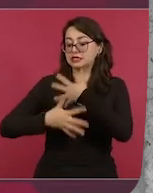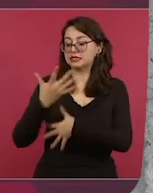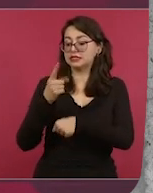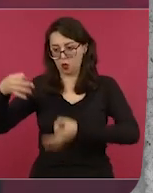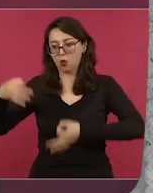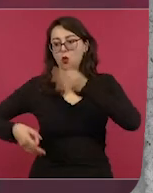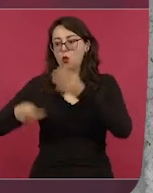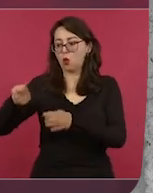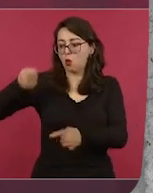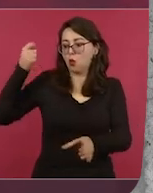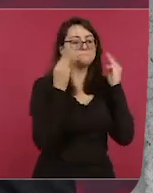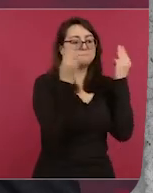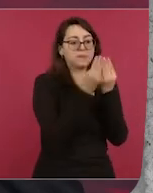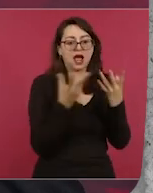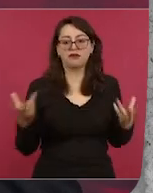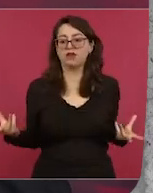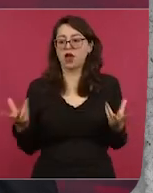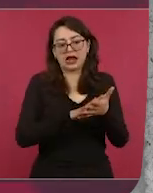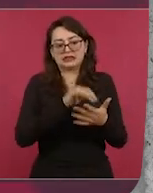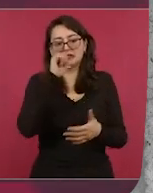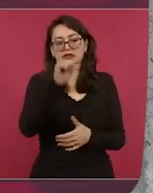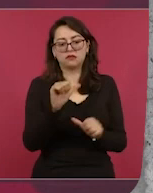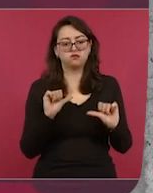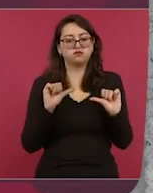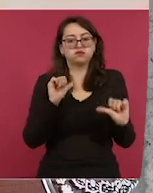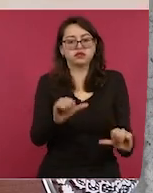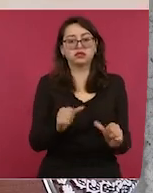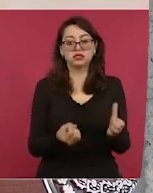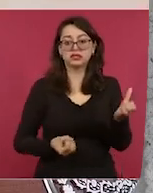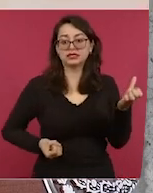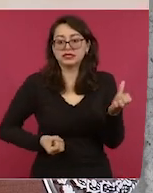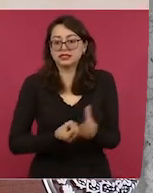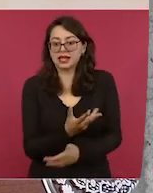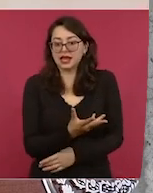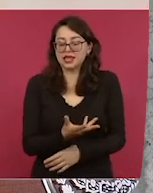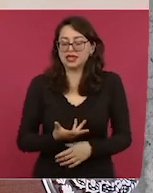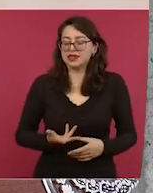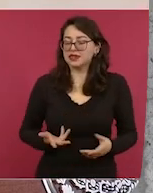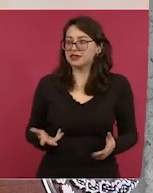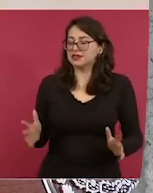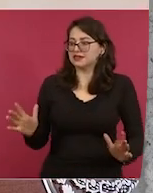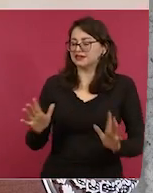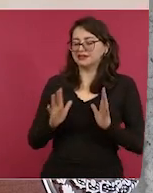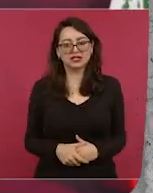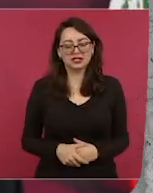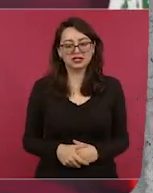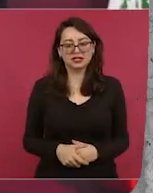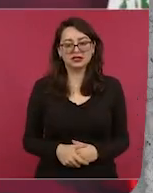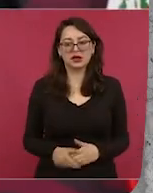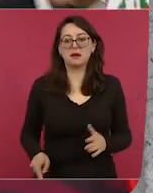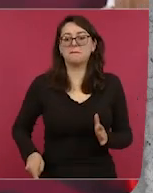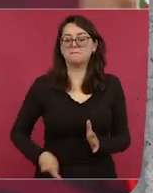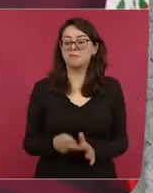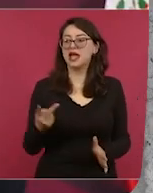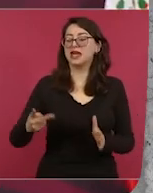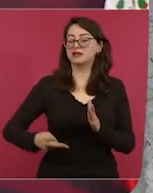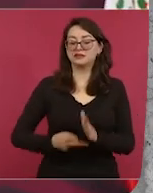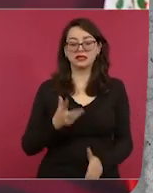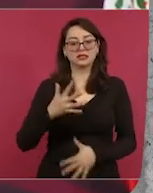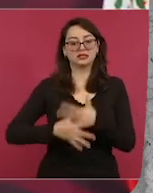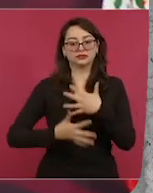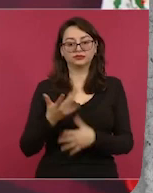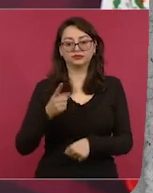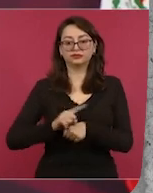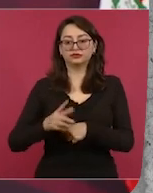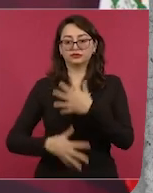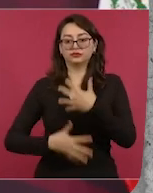delincuentes con criterios de lo más cínico que puede haber repito esto de que se